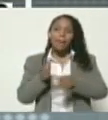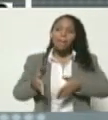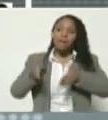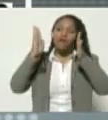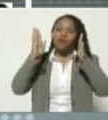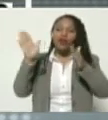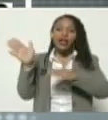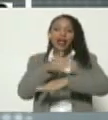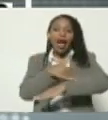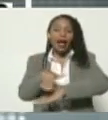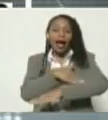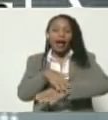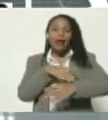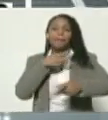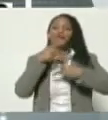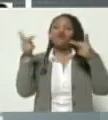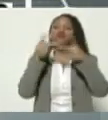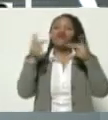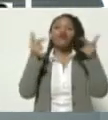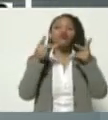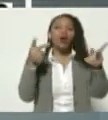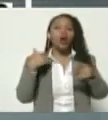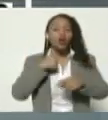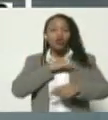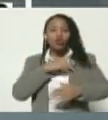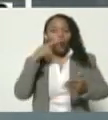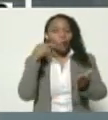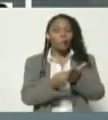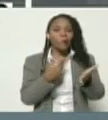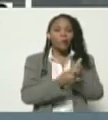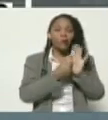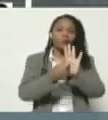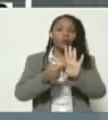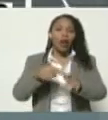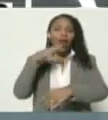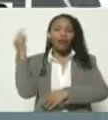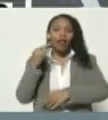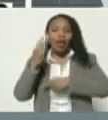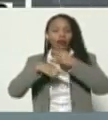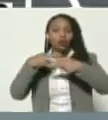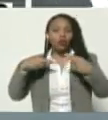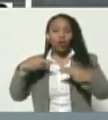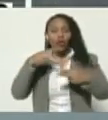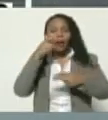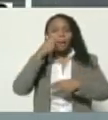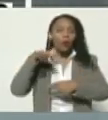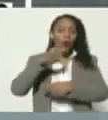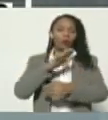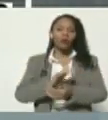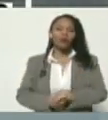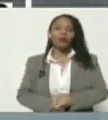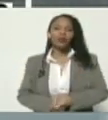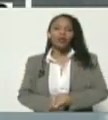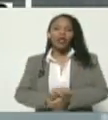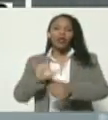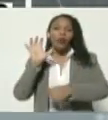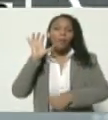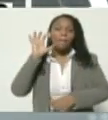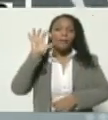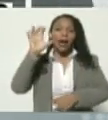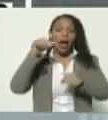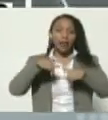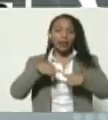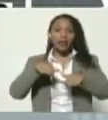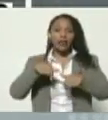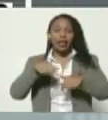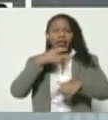calles. Debemos expresar la verdad de esta revolución, la verdad de este pueblo, la verdad de un país.